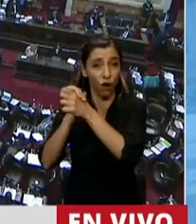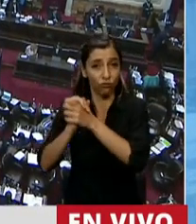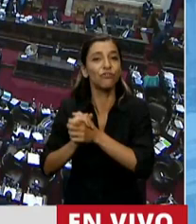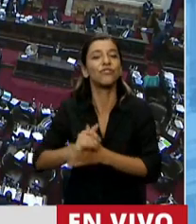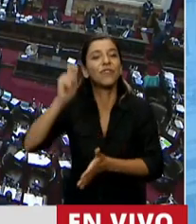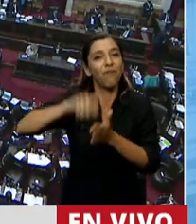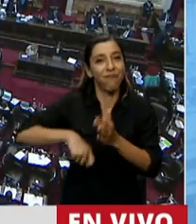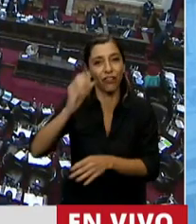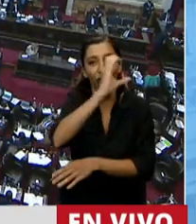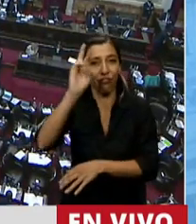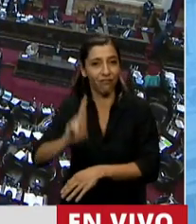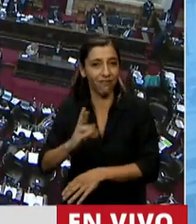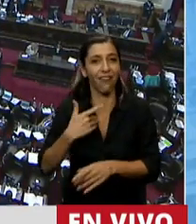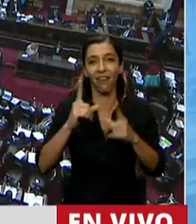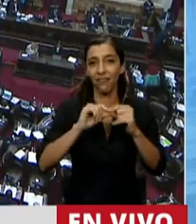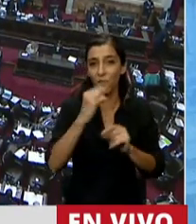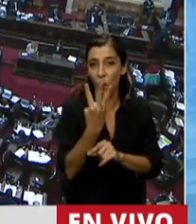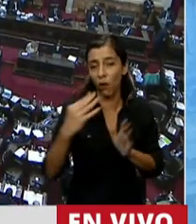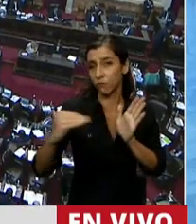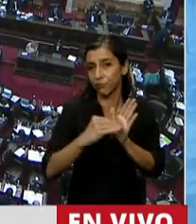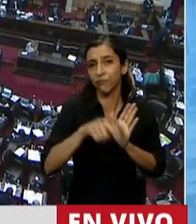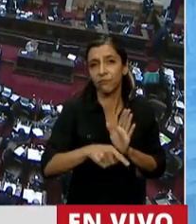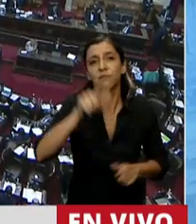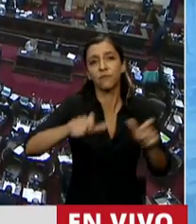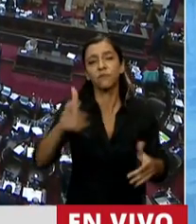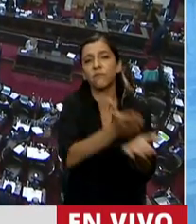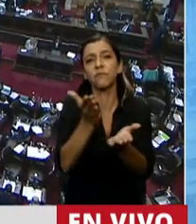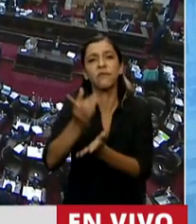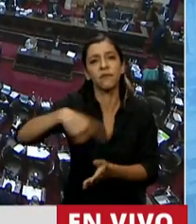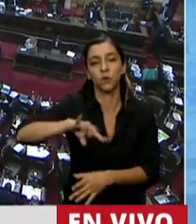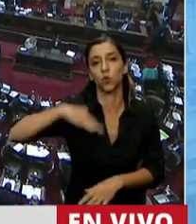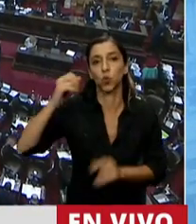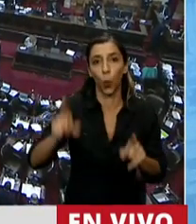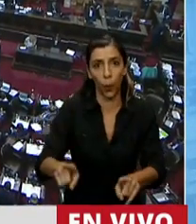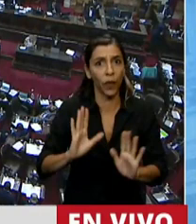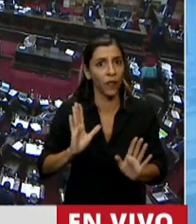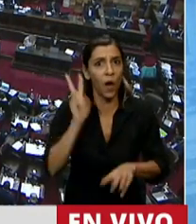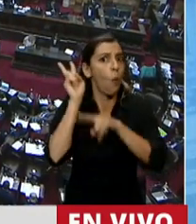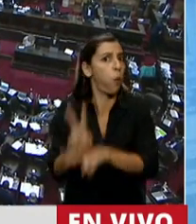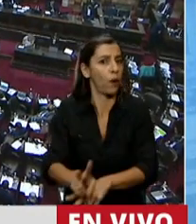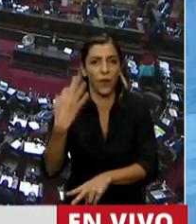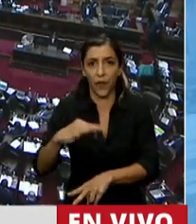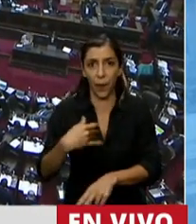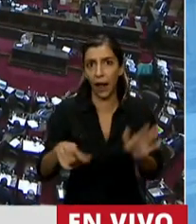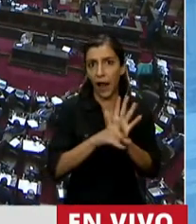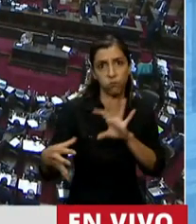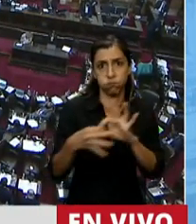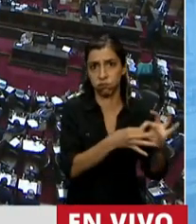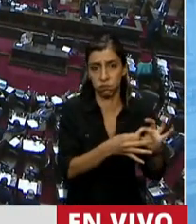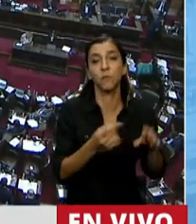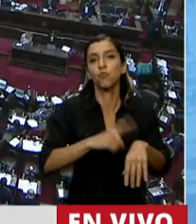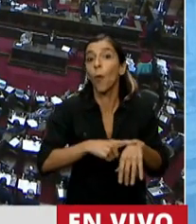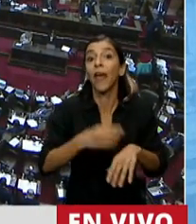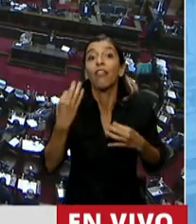que establece que toda persona tiene derecho que se respete su vida este derecho está protegido por ley y en general a partir del momento de la